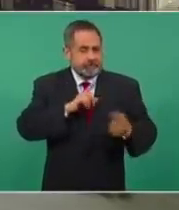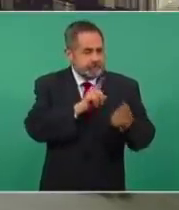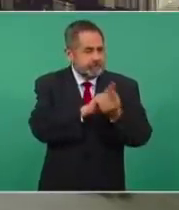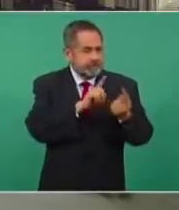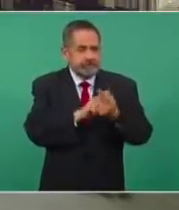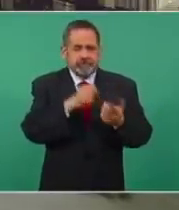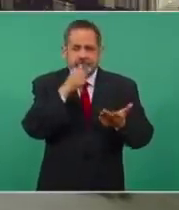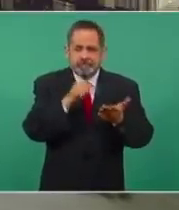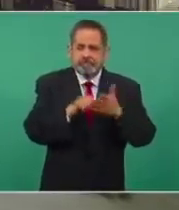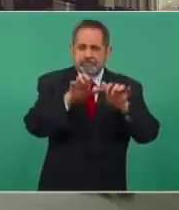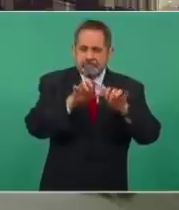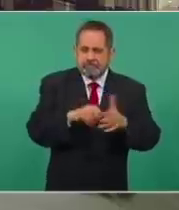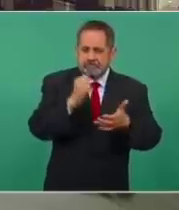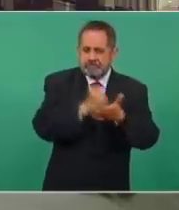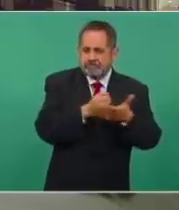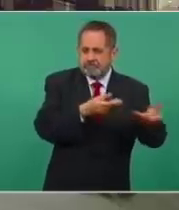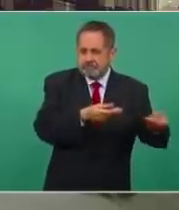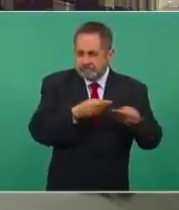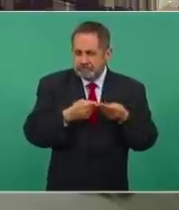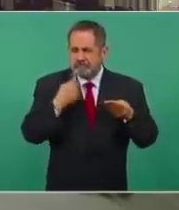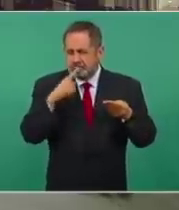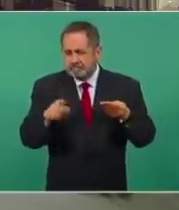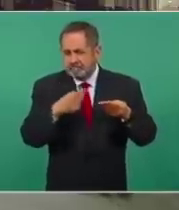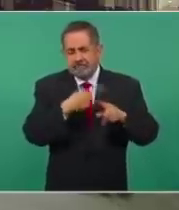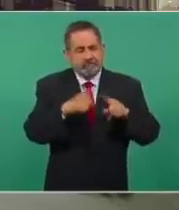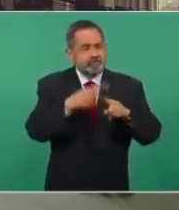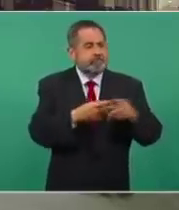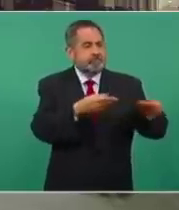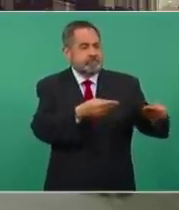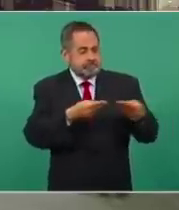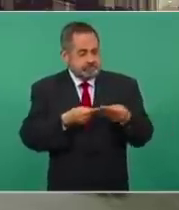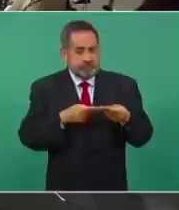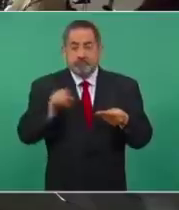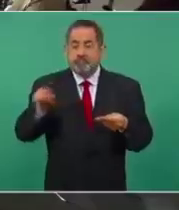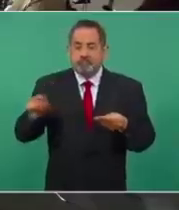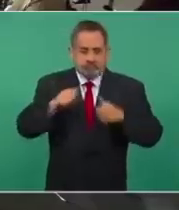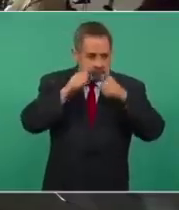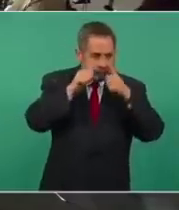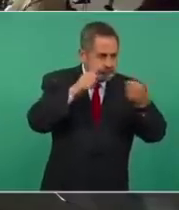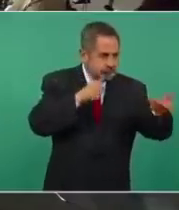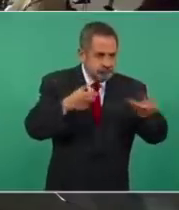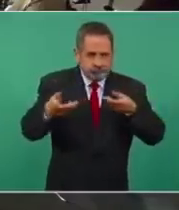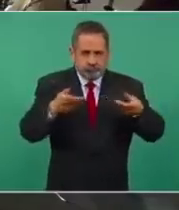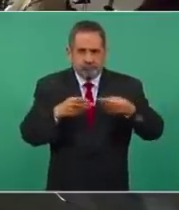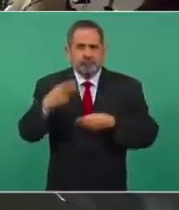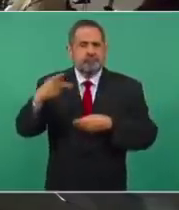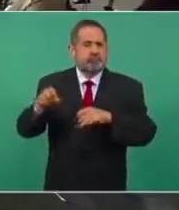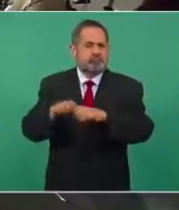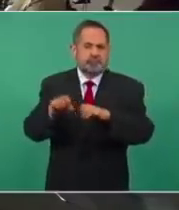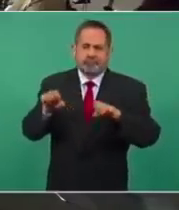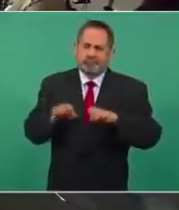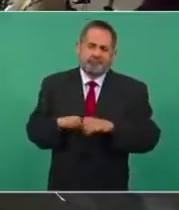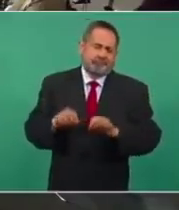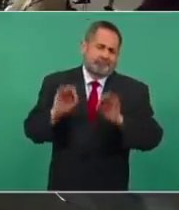entregar escritos, presentar quejas aquí a Palacio Nacional, ella y todo su equipo.